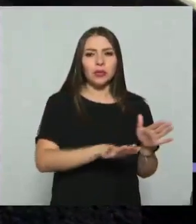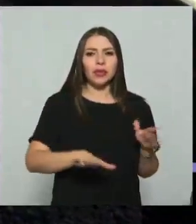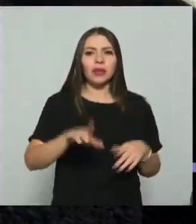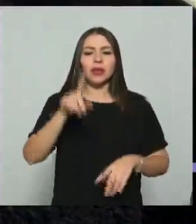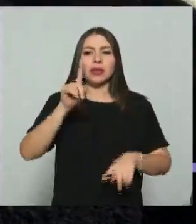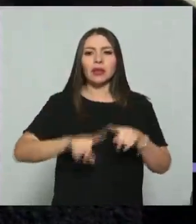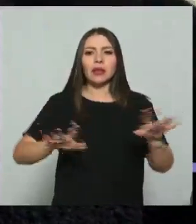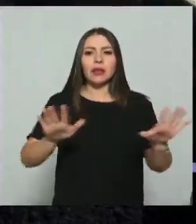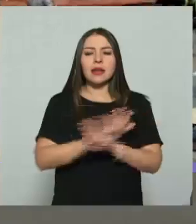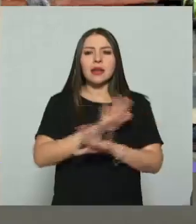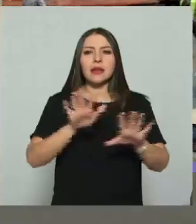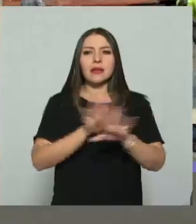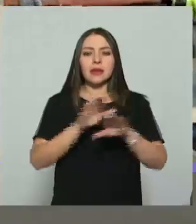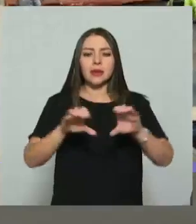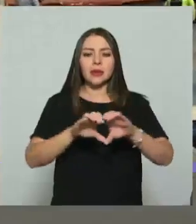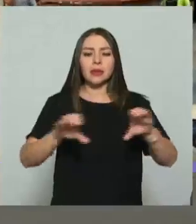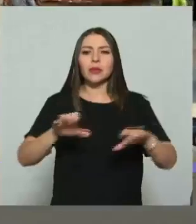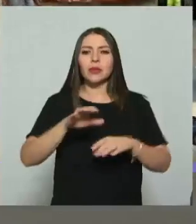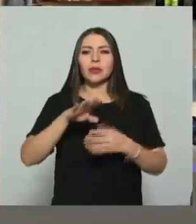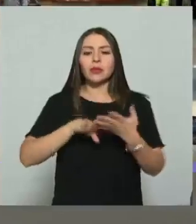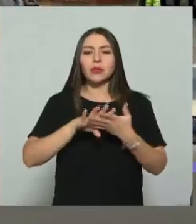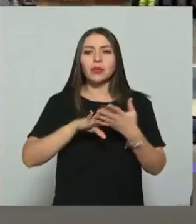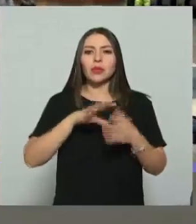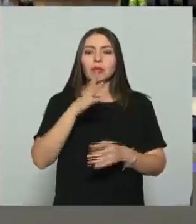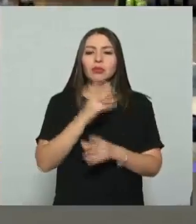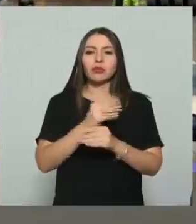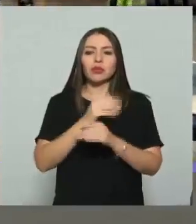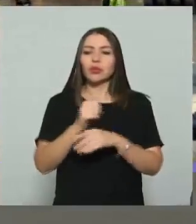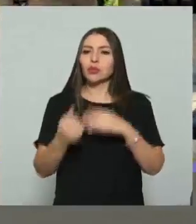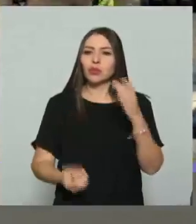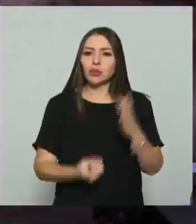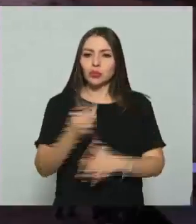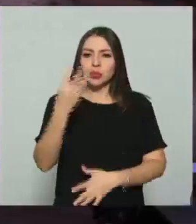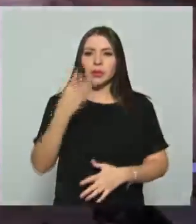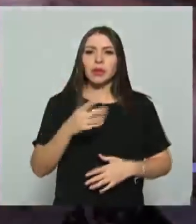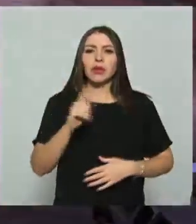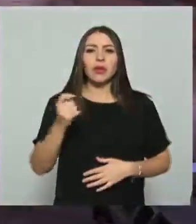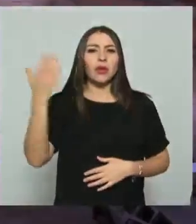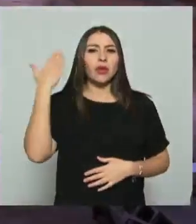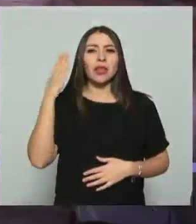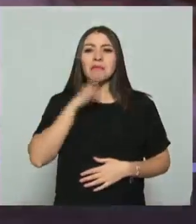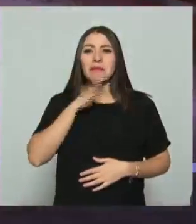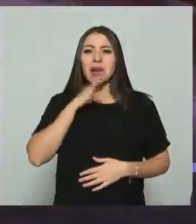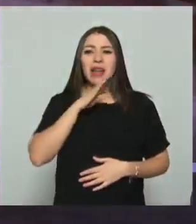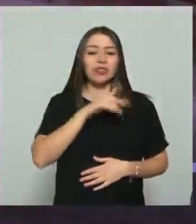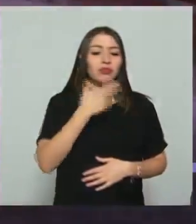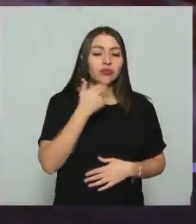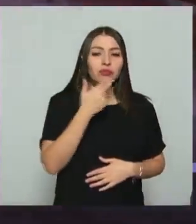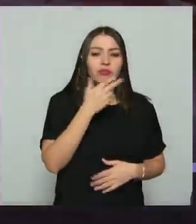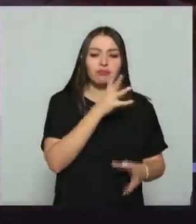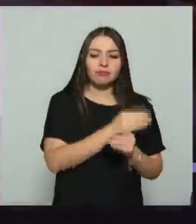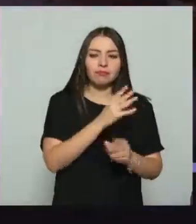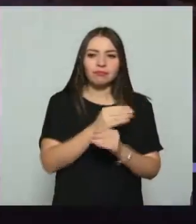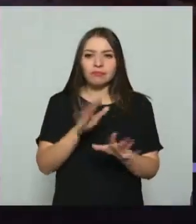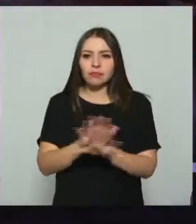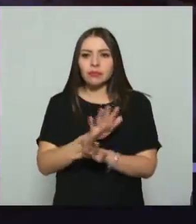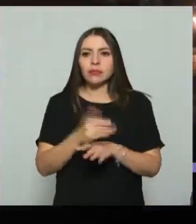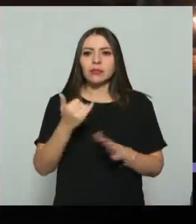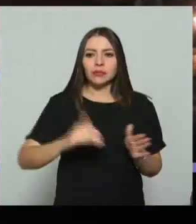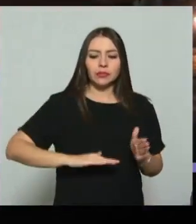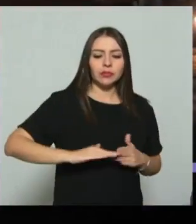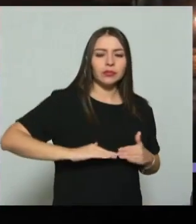se puso drenaje nuevo, se reparó el que estuviera mal y se pavimentó